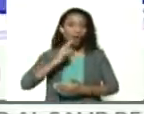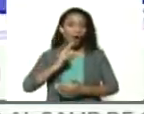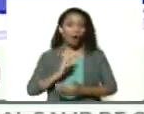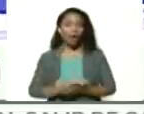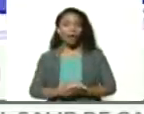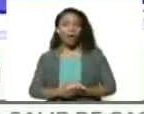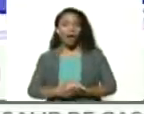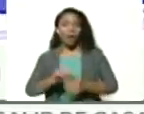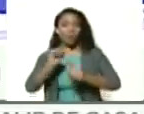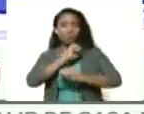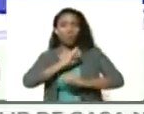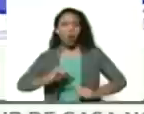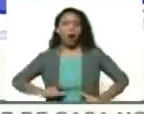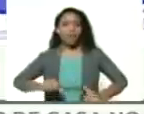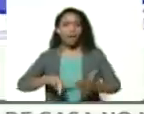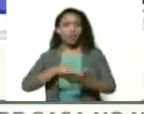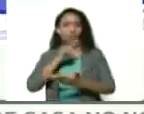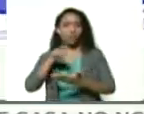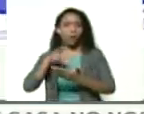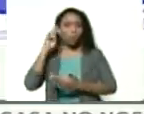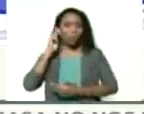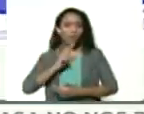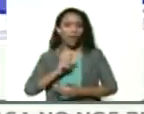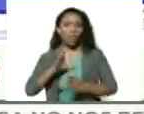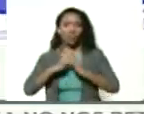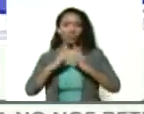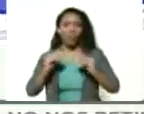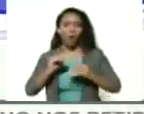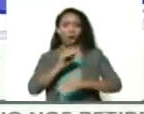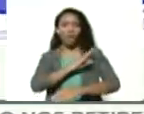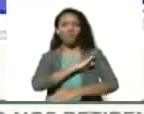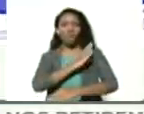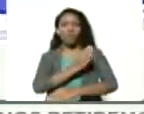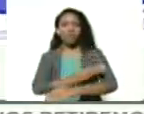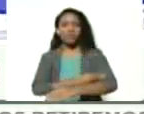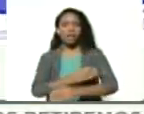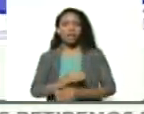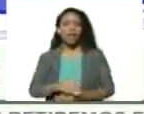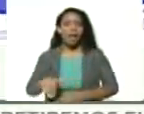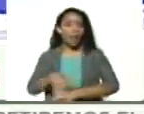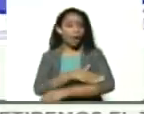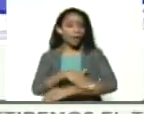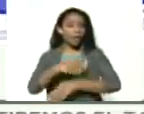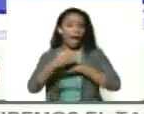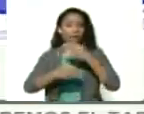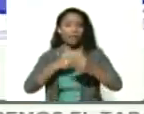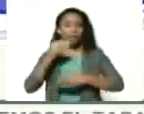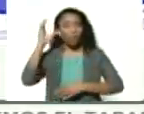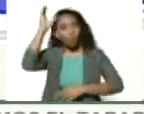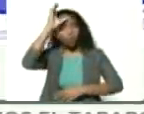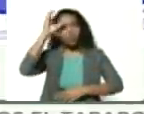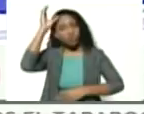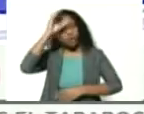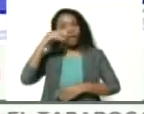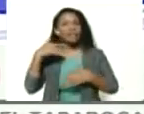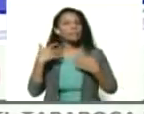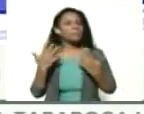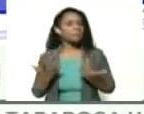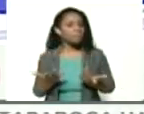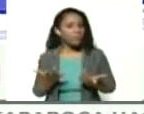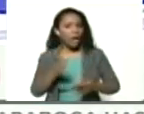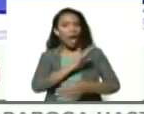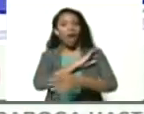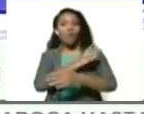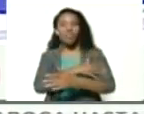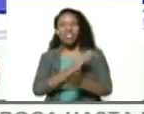la Guardia Nacional Bolivariana, todas las fuerzas en la calle creando conciencia. Y la fuerza